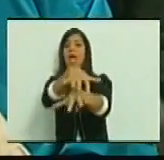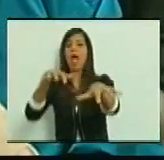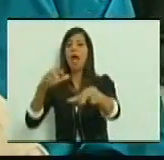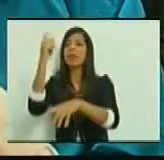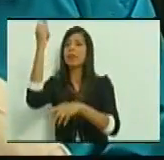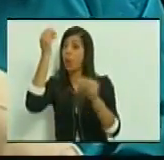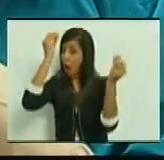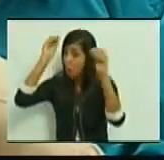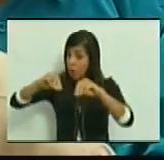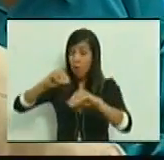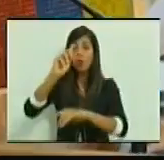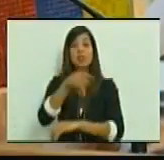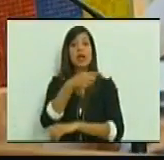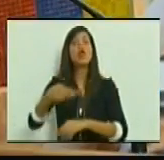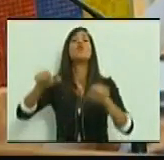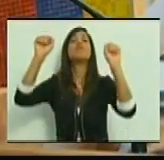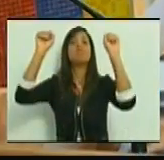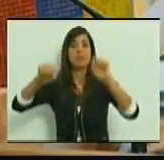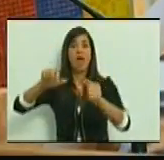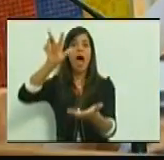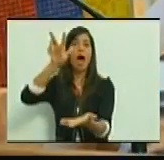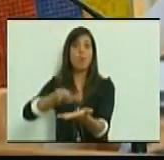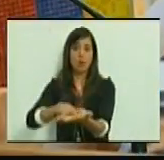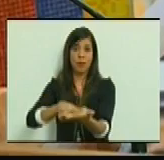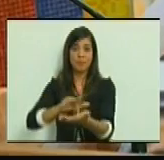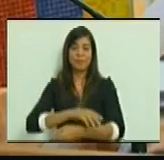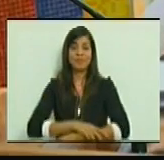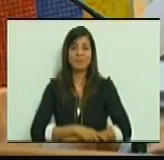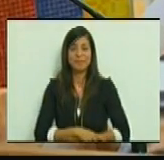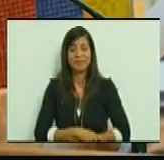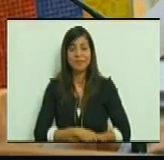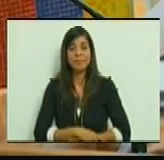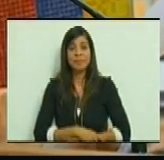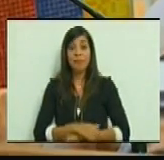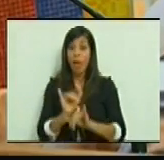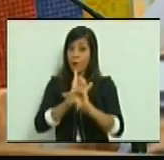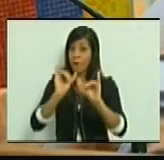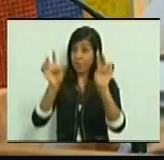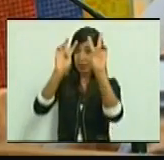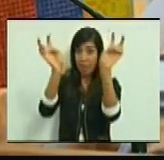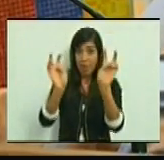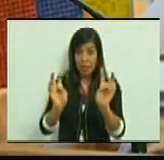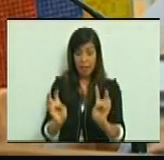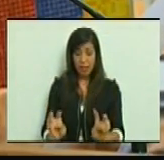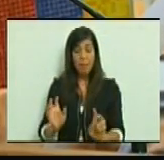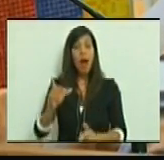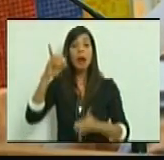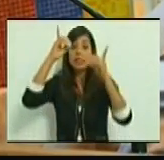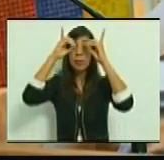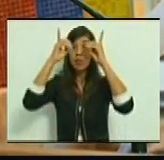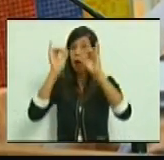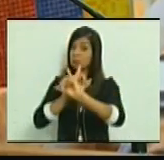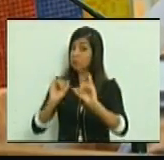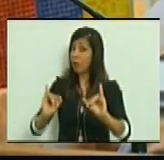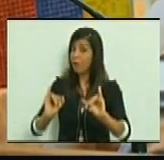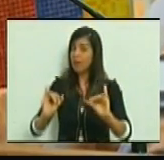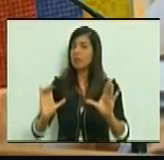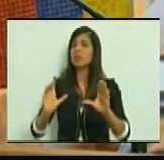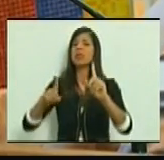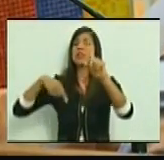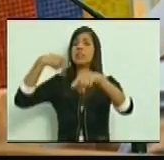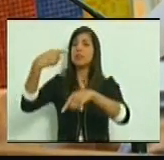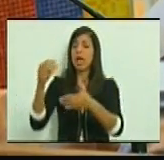consideración, resultó aprobado por unanimidad. Agotada la materia, la presidenta levantó la sesión y convocó la